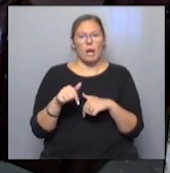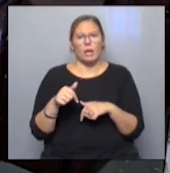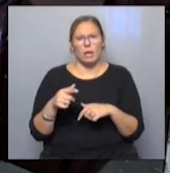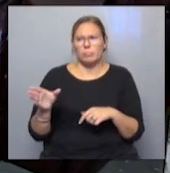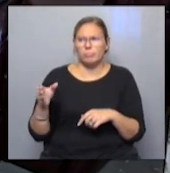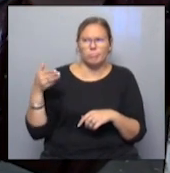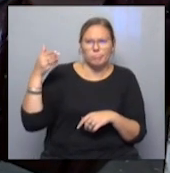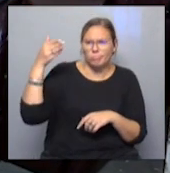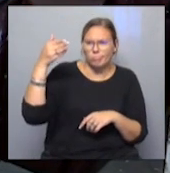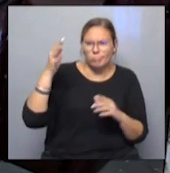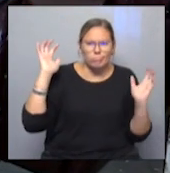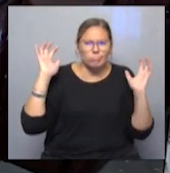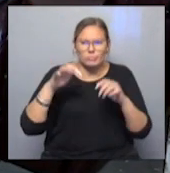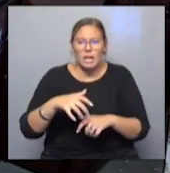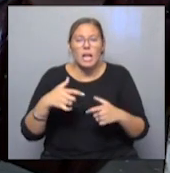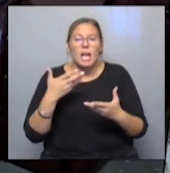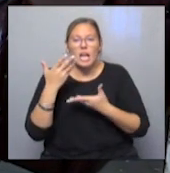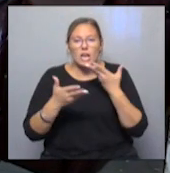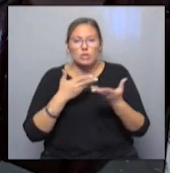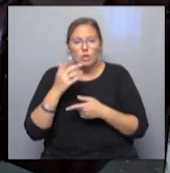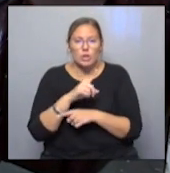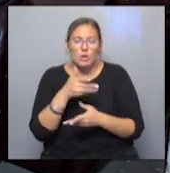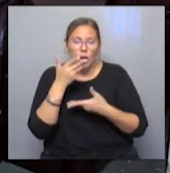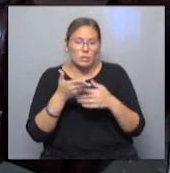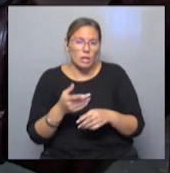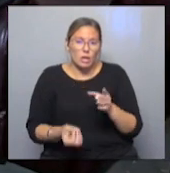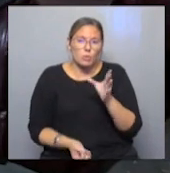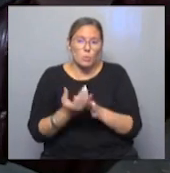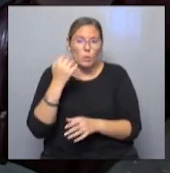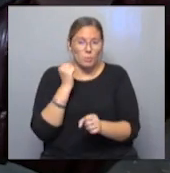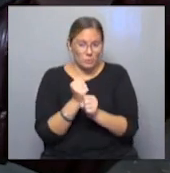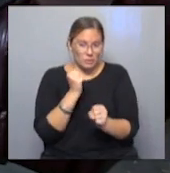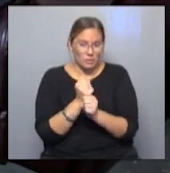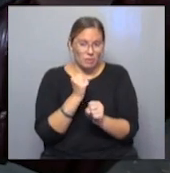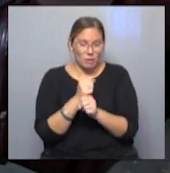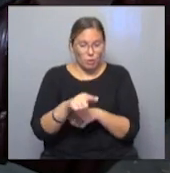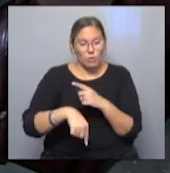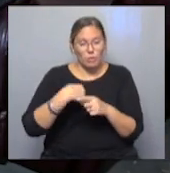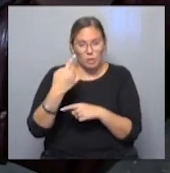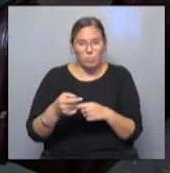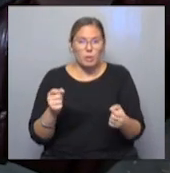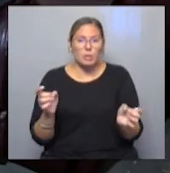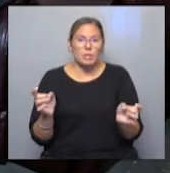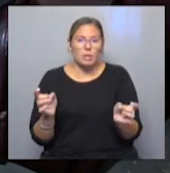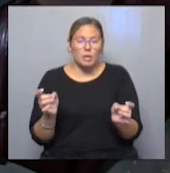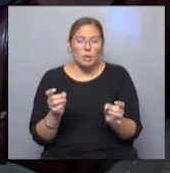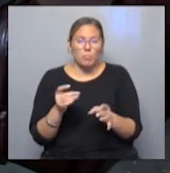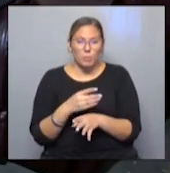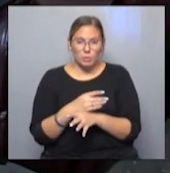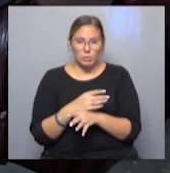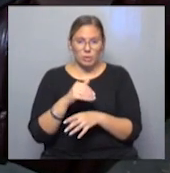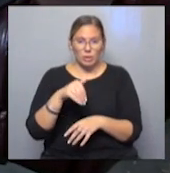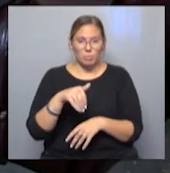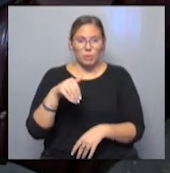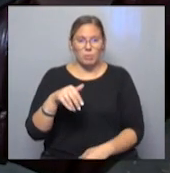todos, con todas las canciones inéditas que forman parte de ese nuevo trabajo que va a salir después editado a través de